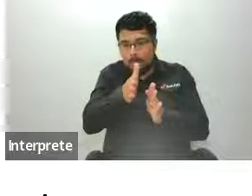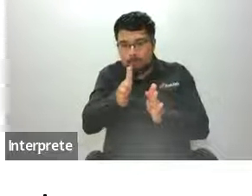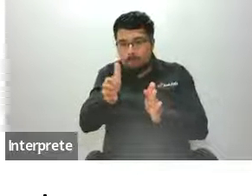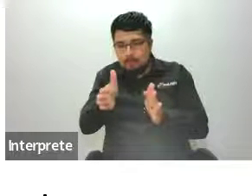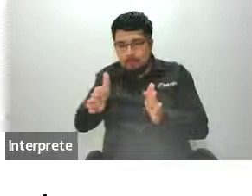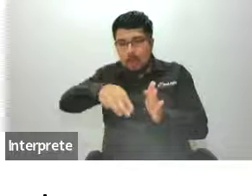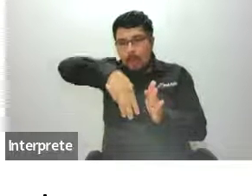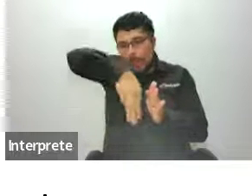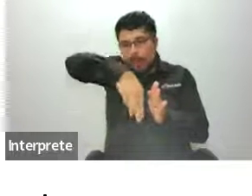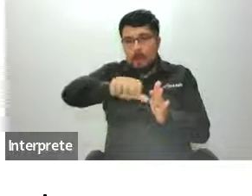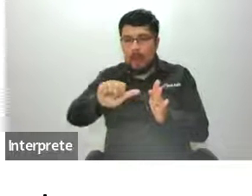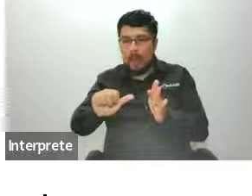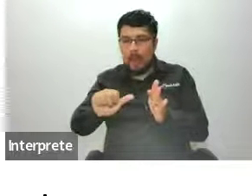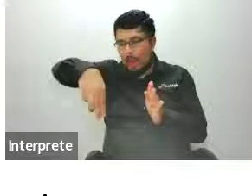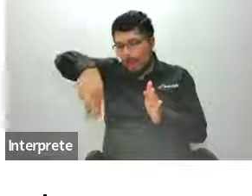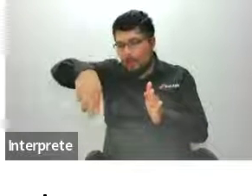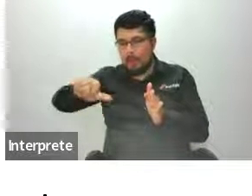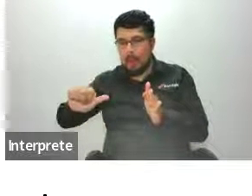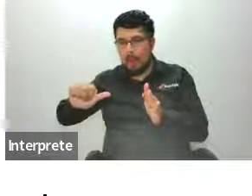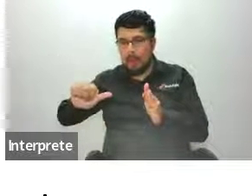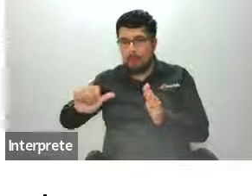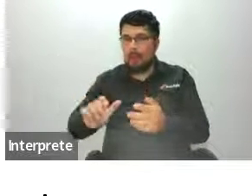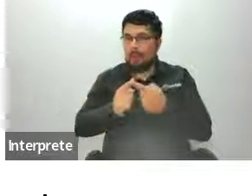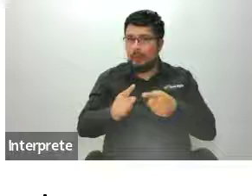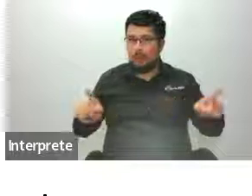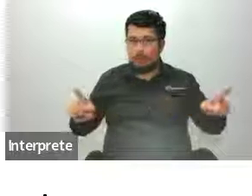Mi mamá es linda.